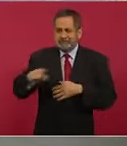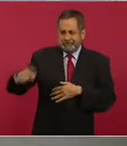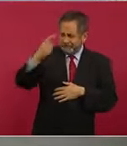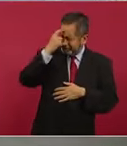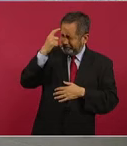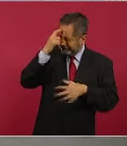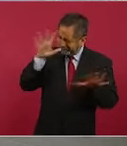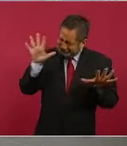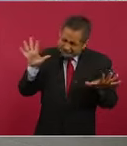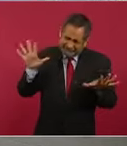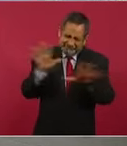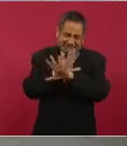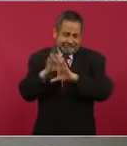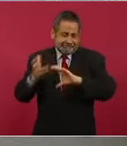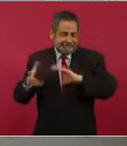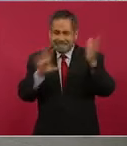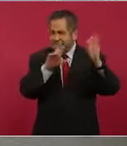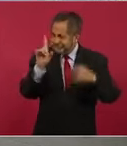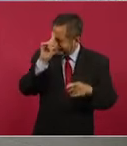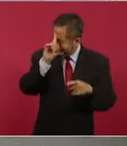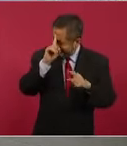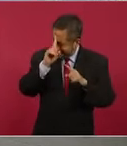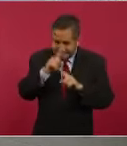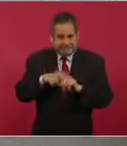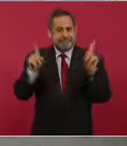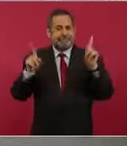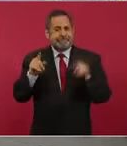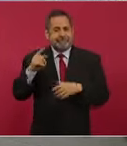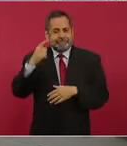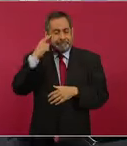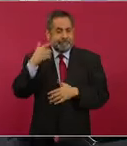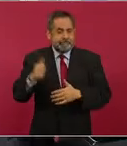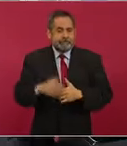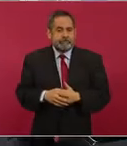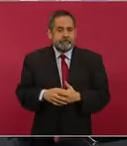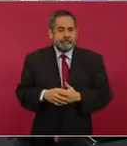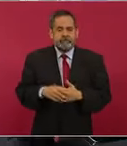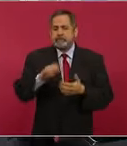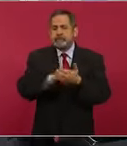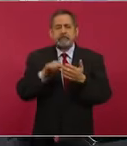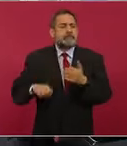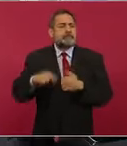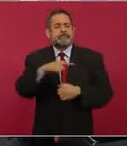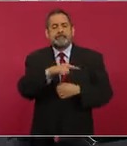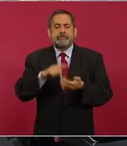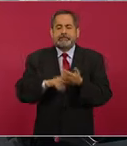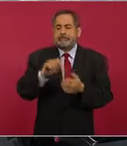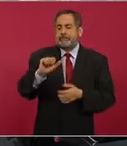El que se ponga a ver a Larraqui,